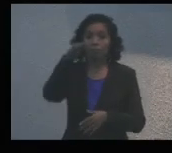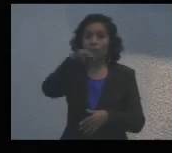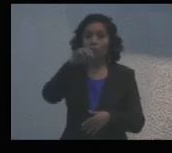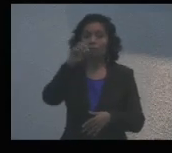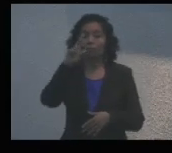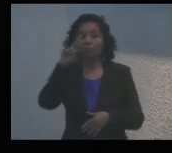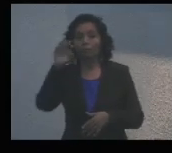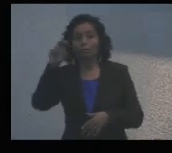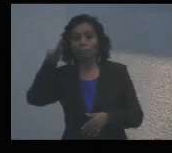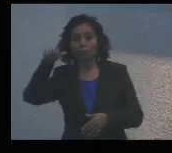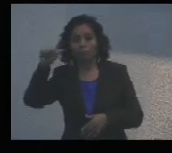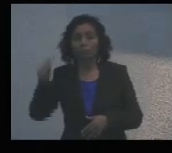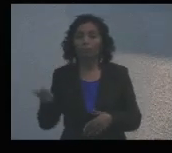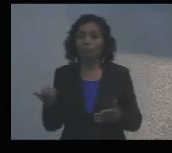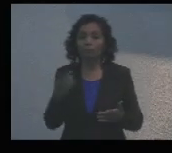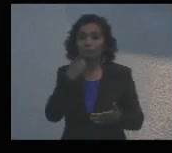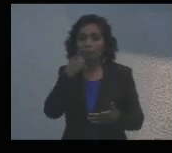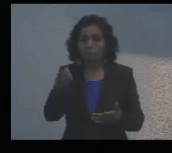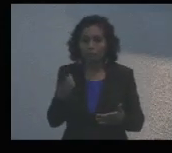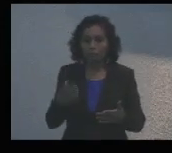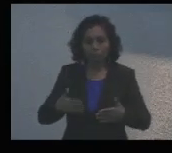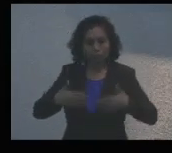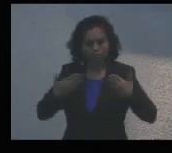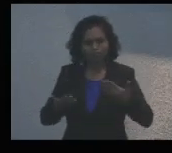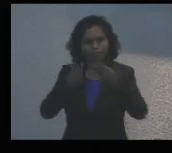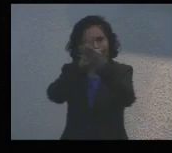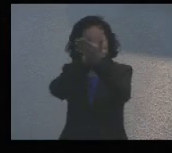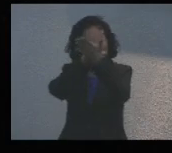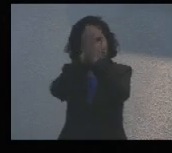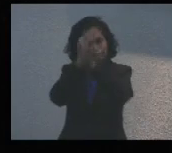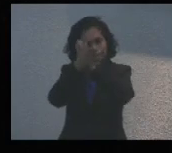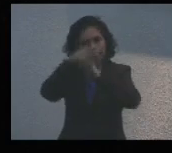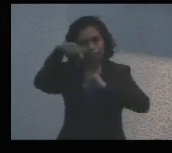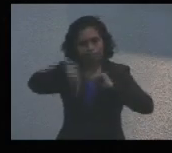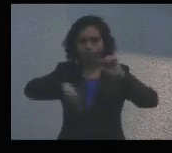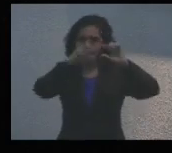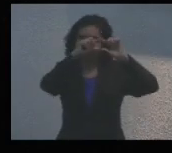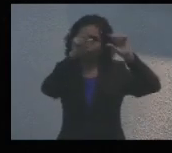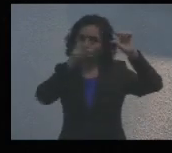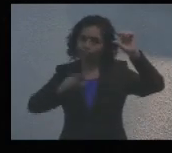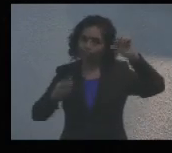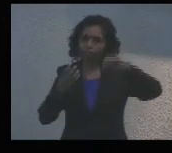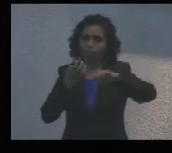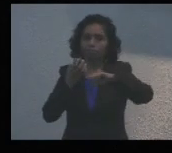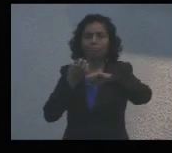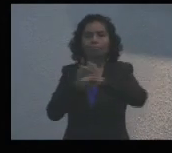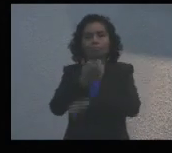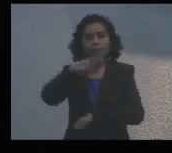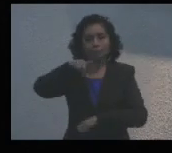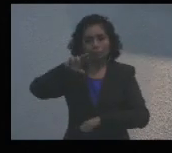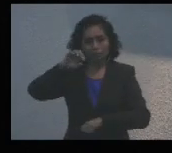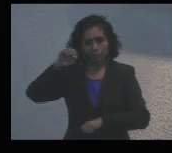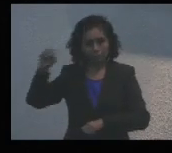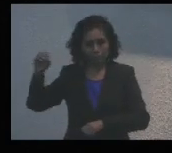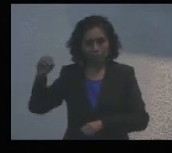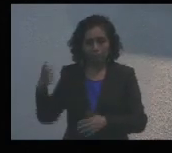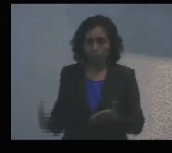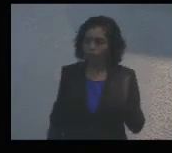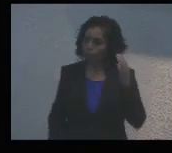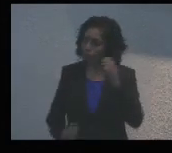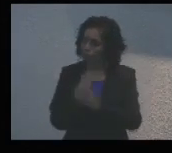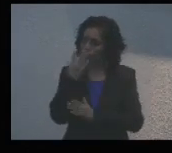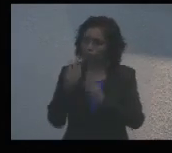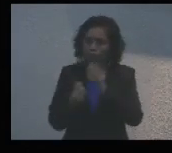y afirmamos: el proceso de transformación está en marcha en México y en Quintana Roo, y para obtener buenos